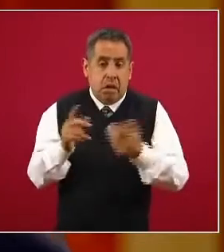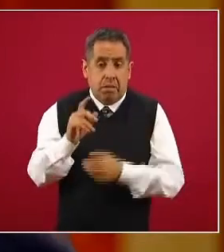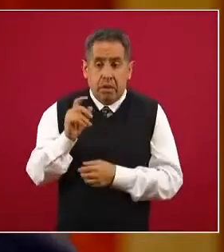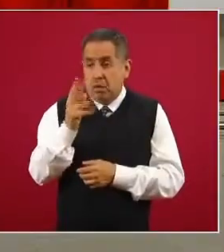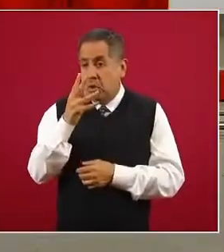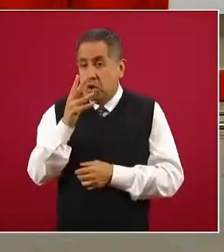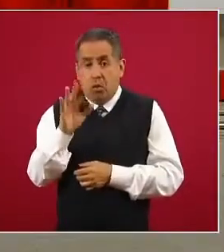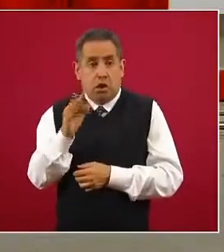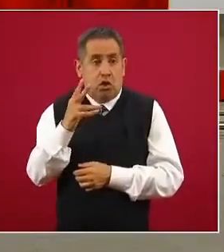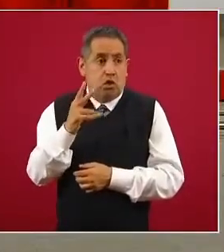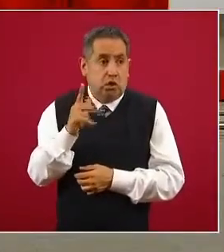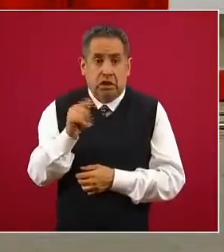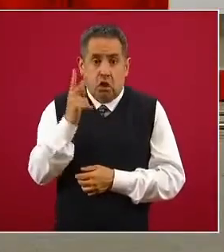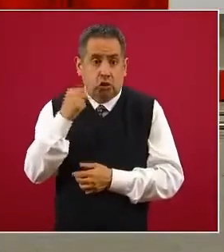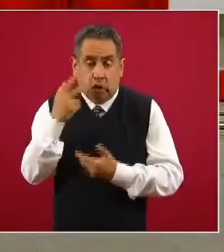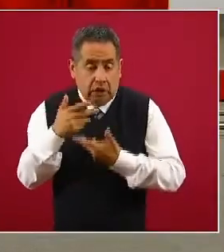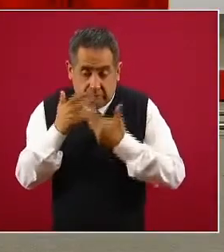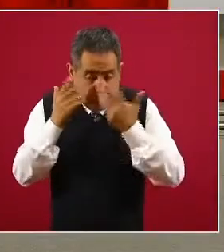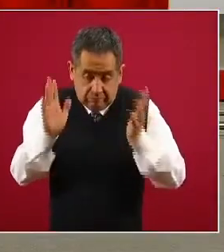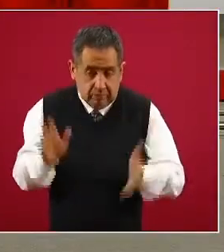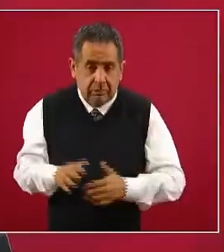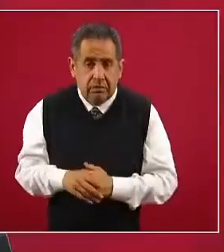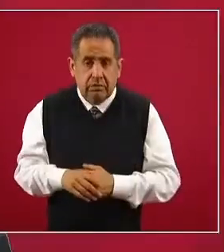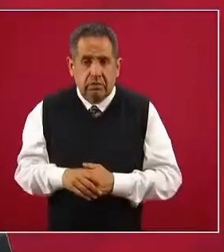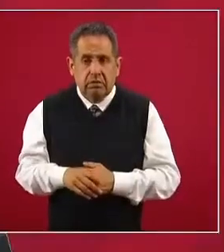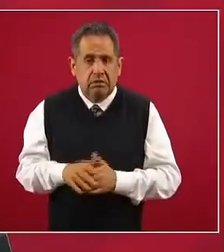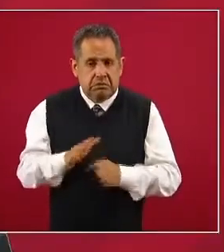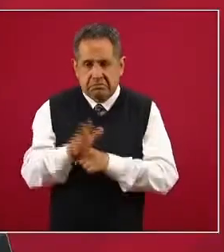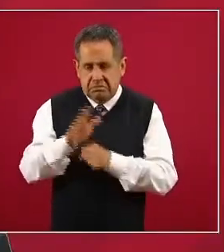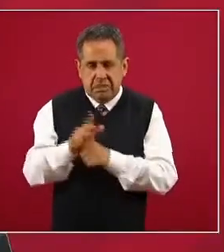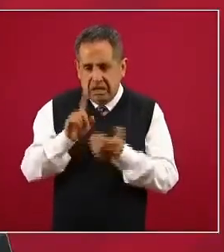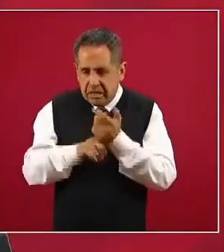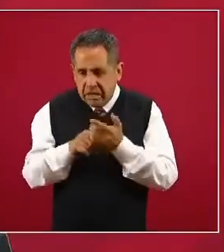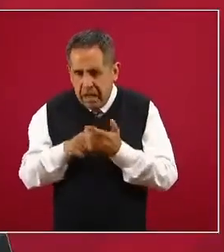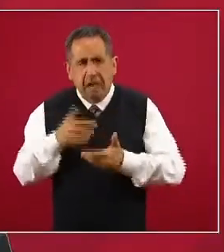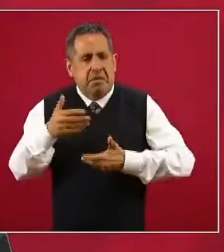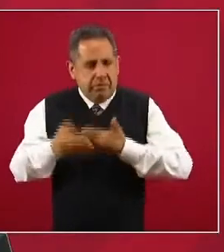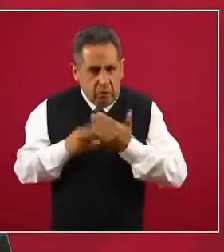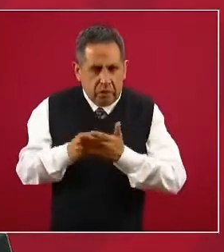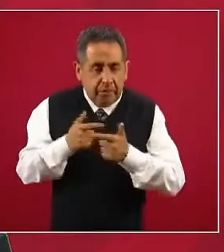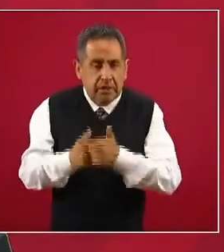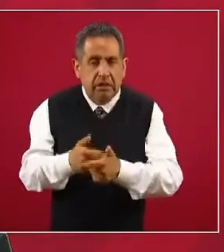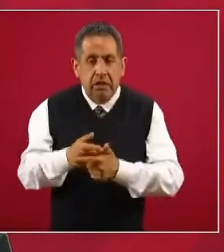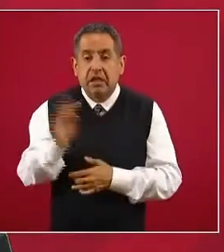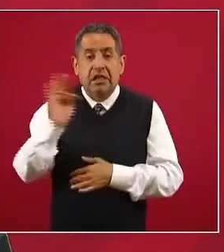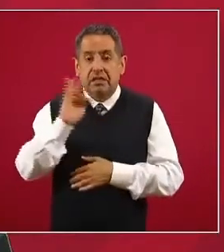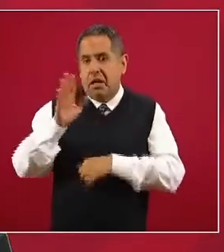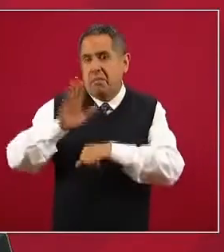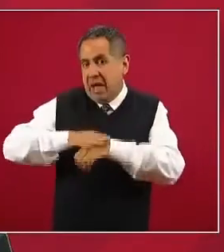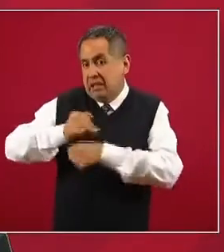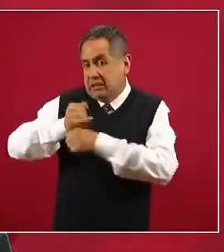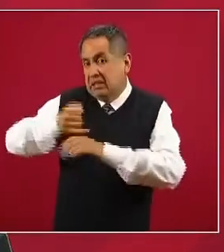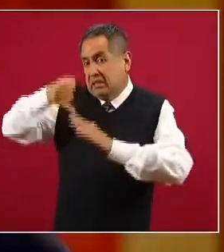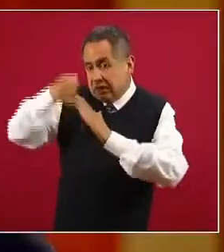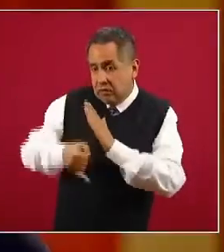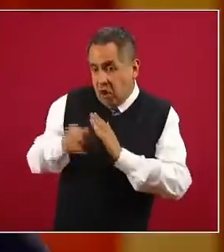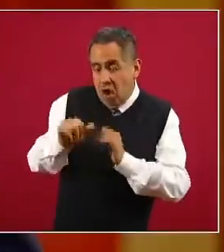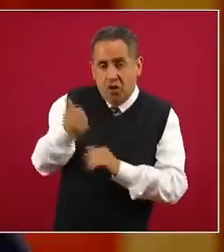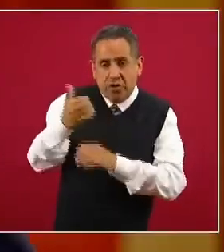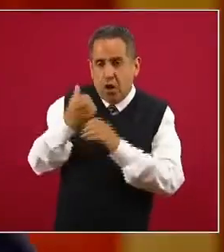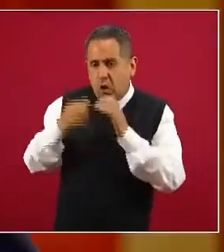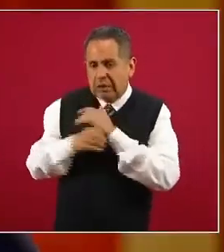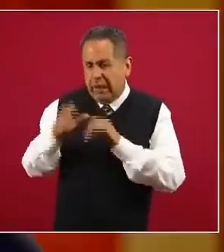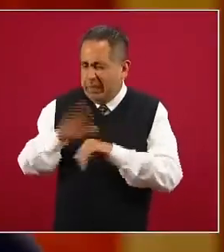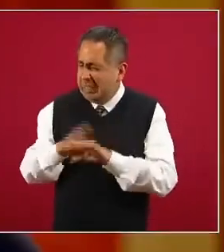24, 48, 72 horas, basta eso y ya se reactiva. Si es algo que requiere otro tipo de investigaciones